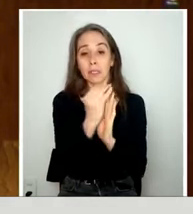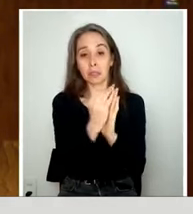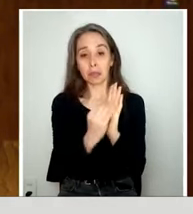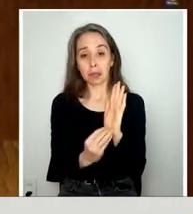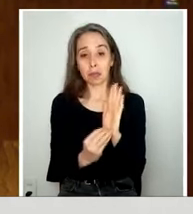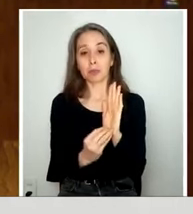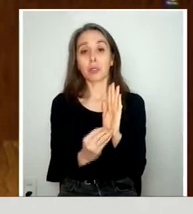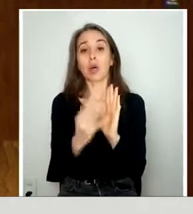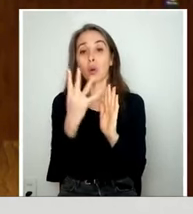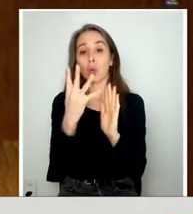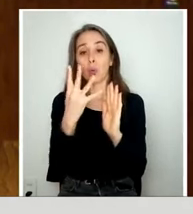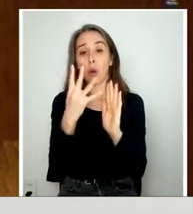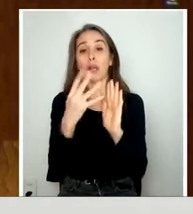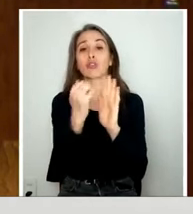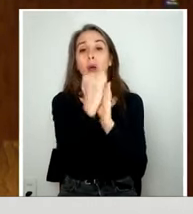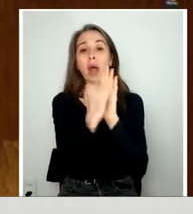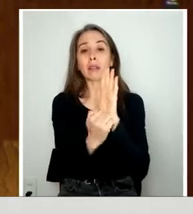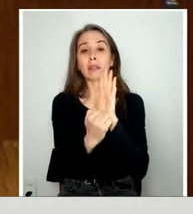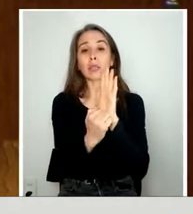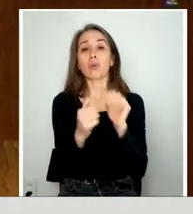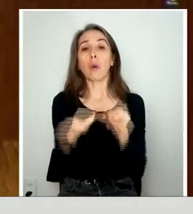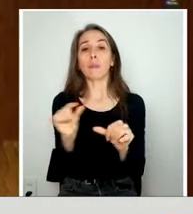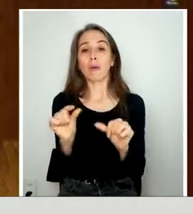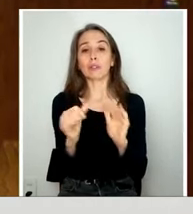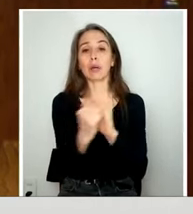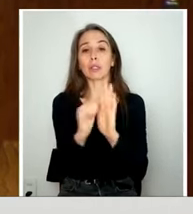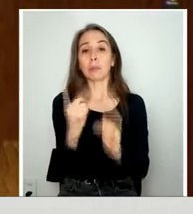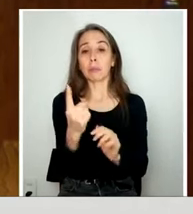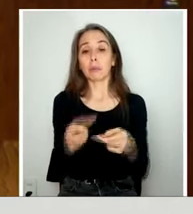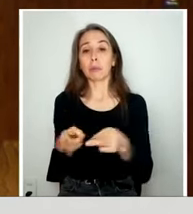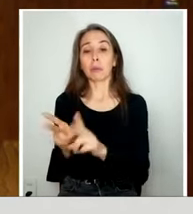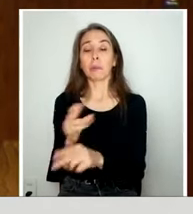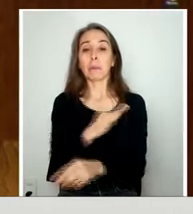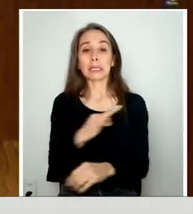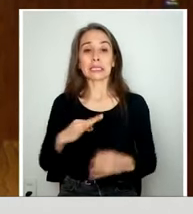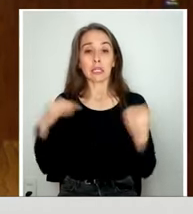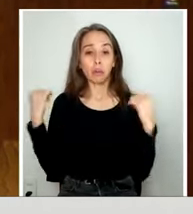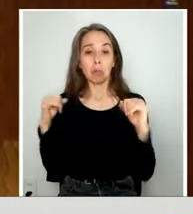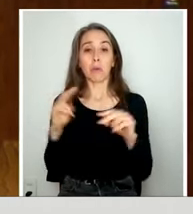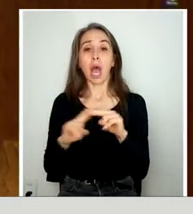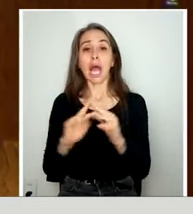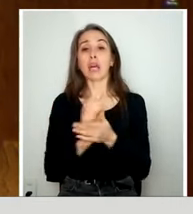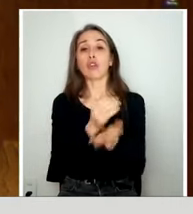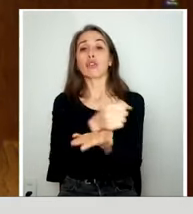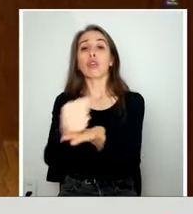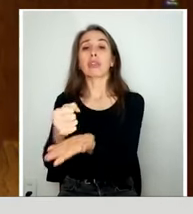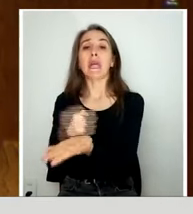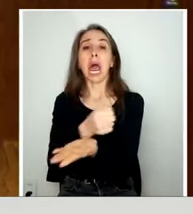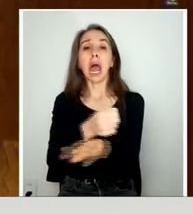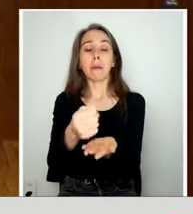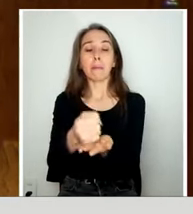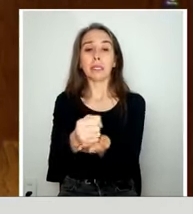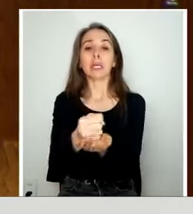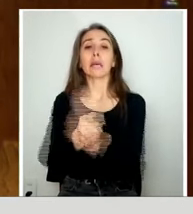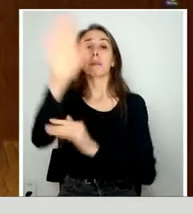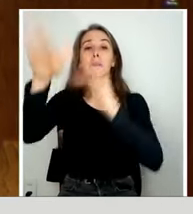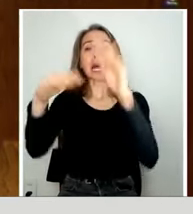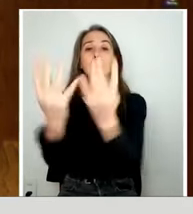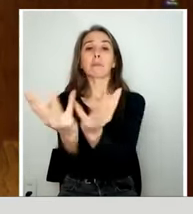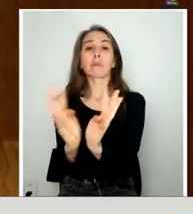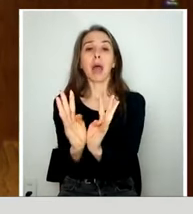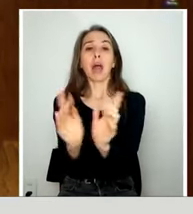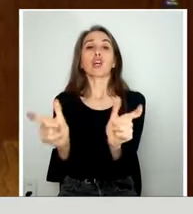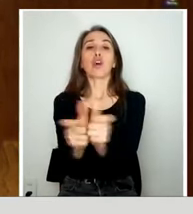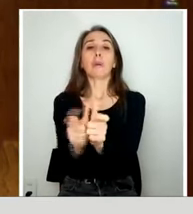disposiciones transitorias el artículo primero faculta el Ministerio de deporte para realizar todos los trámites necesarios para la Constitución de la Comisión Nacional de control de